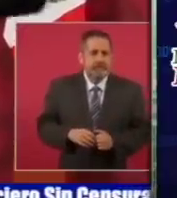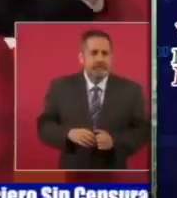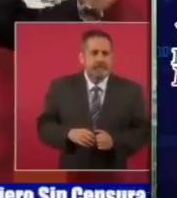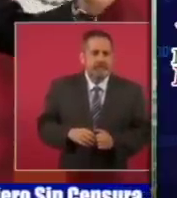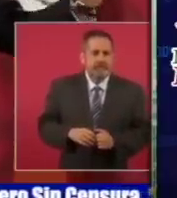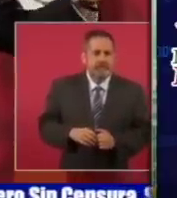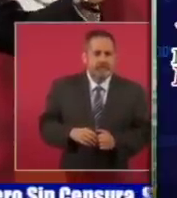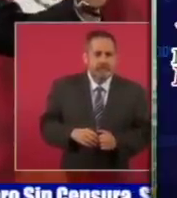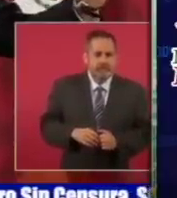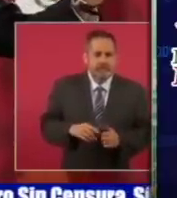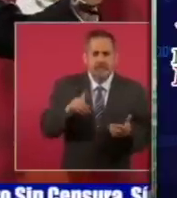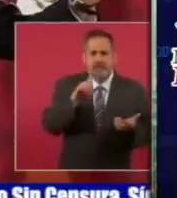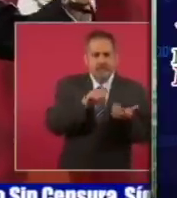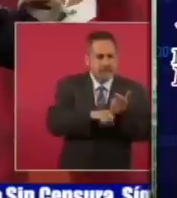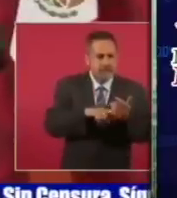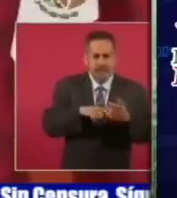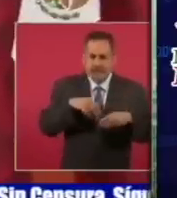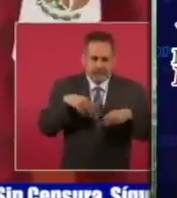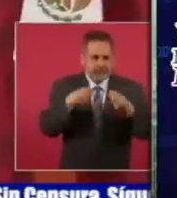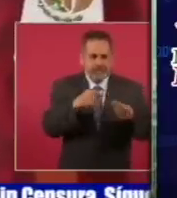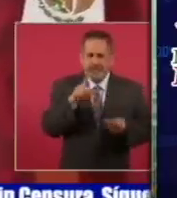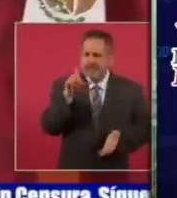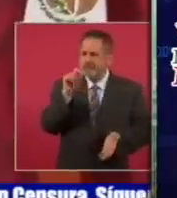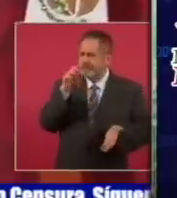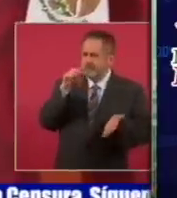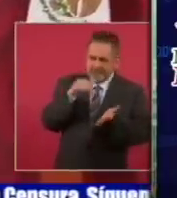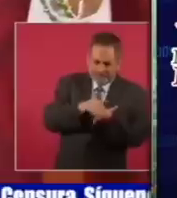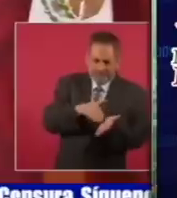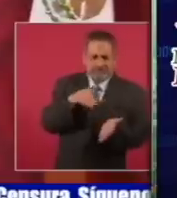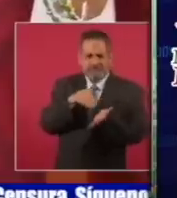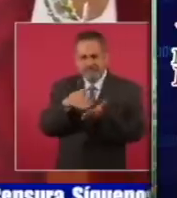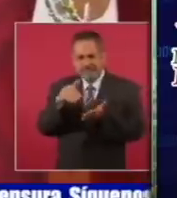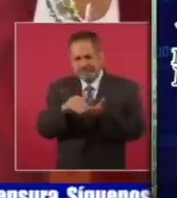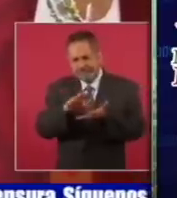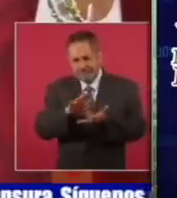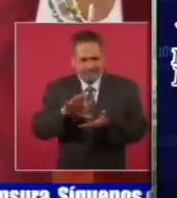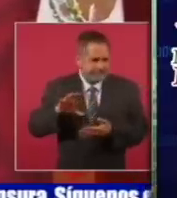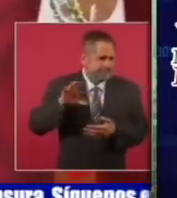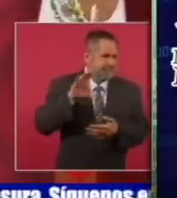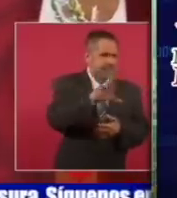deben de tener 20 mil millones. Además, para